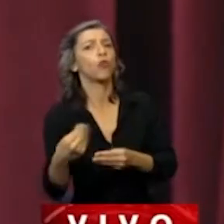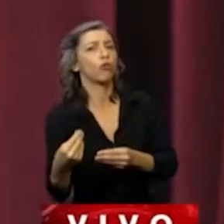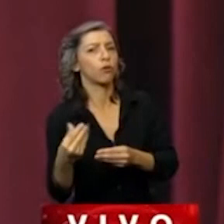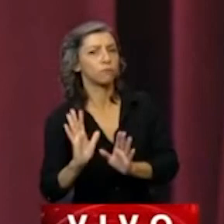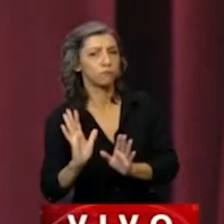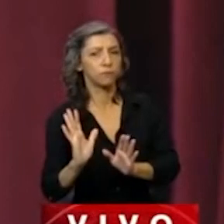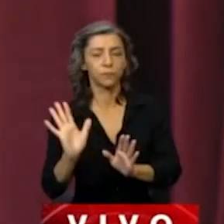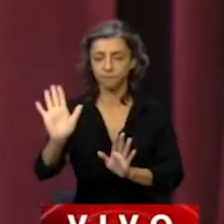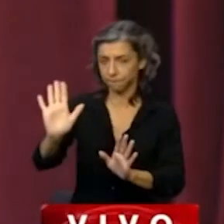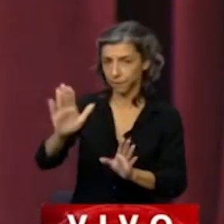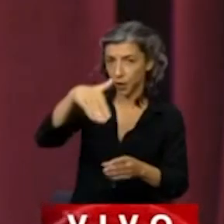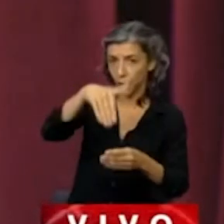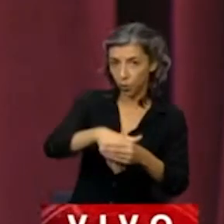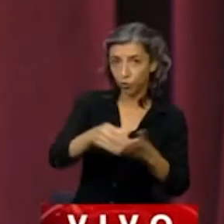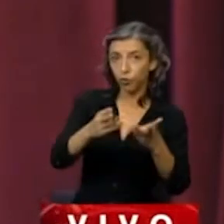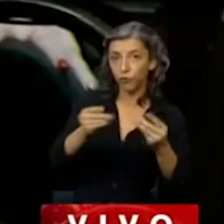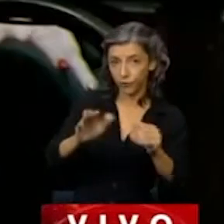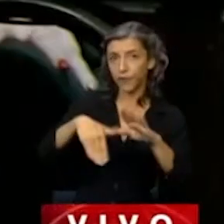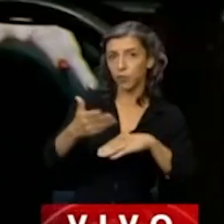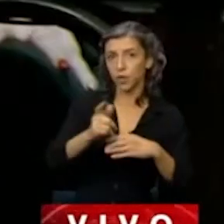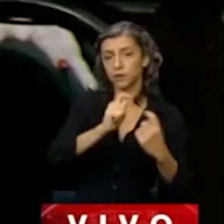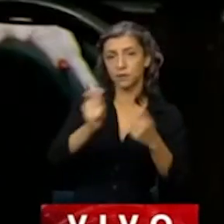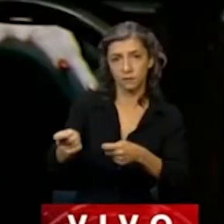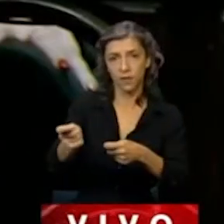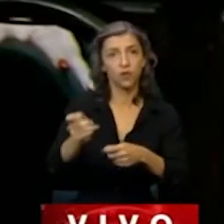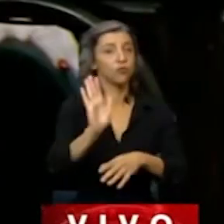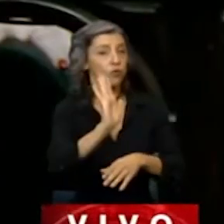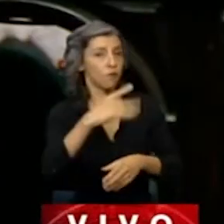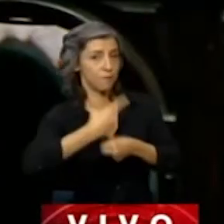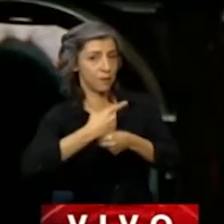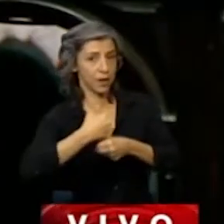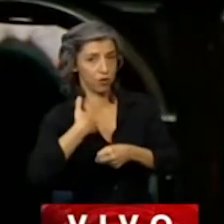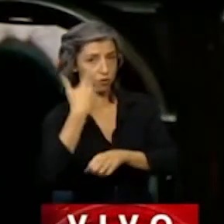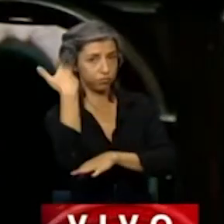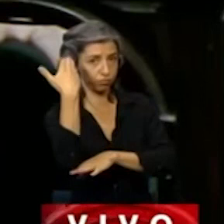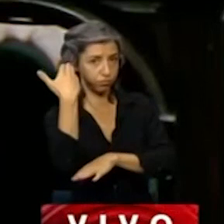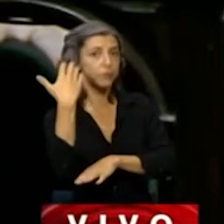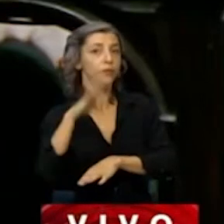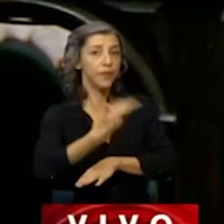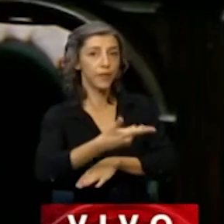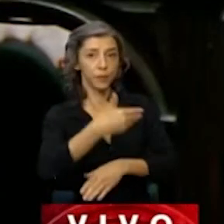Es que terminamos de votar y le doy la palabra, si no, le parece. Corresponde. Corresponde. Corresponde que hable antes.